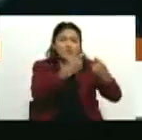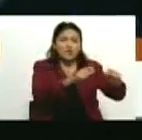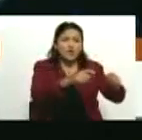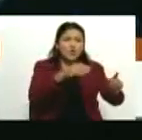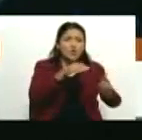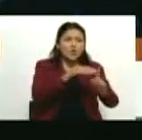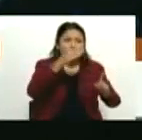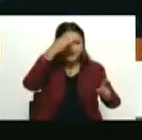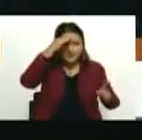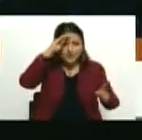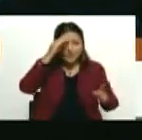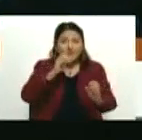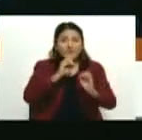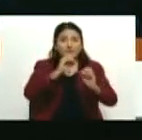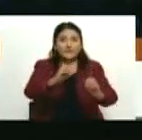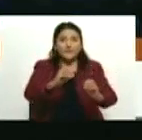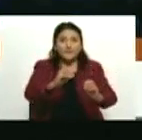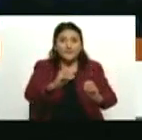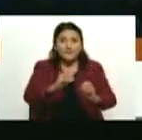Cuba?